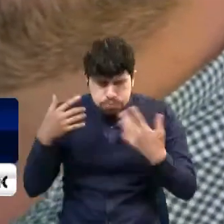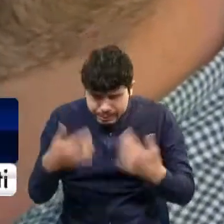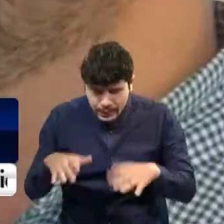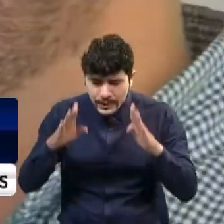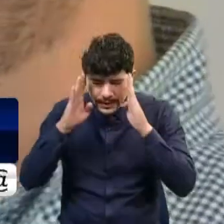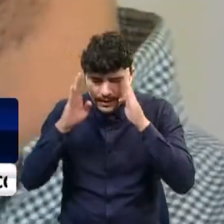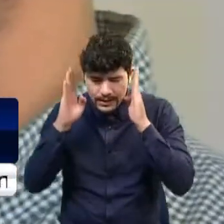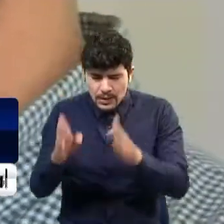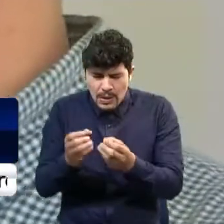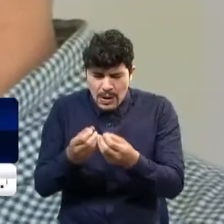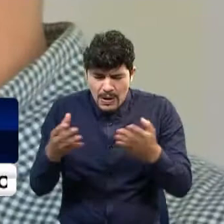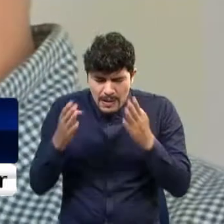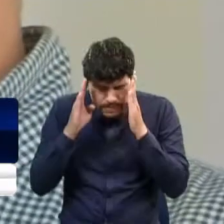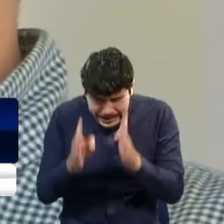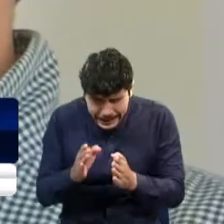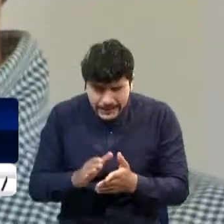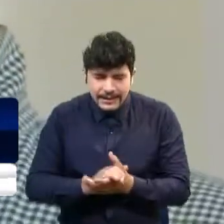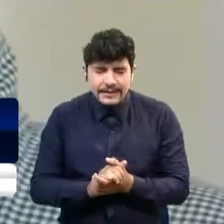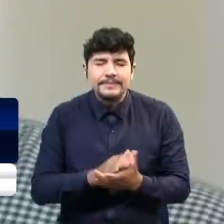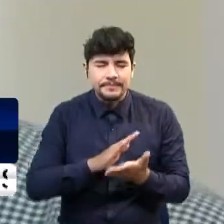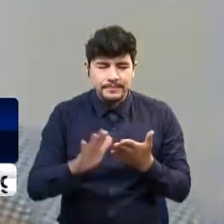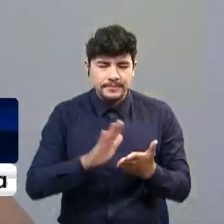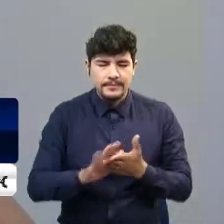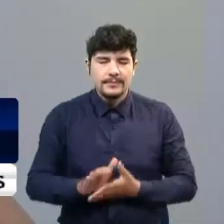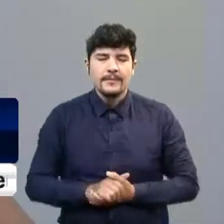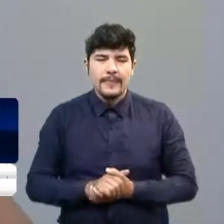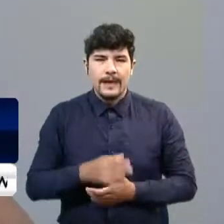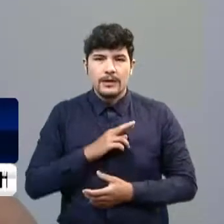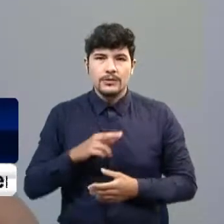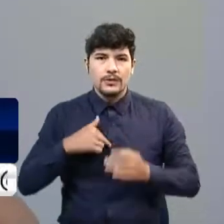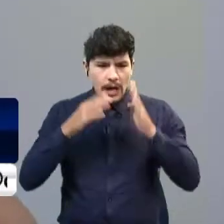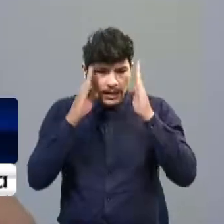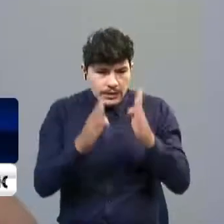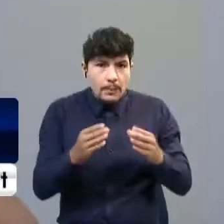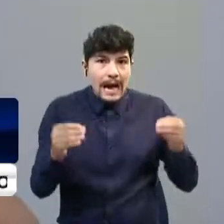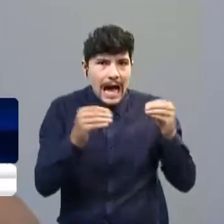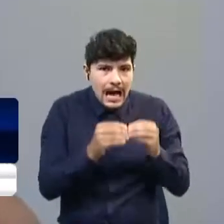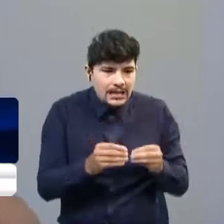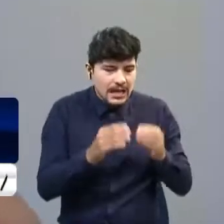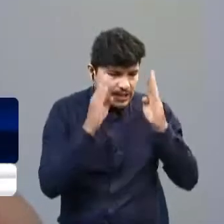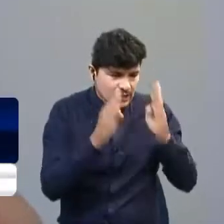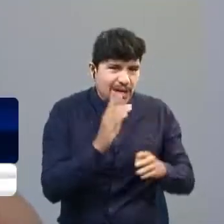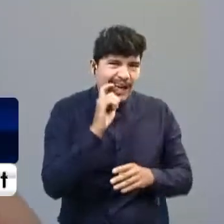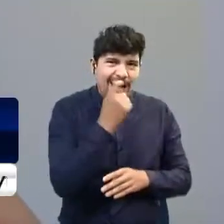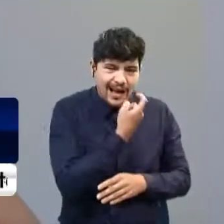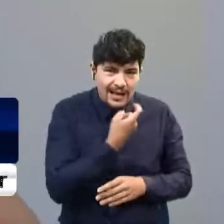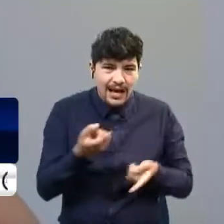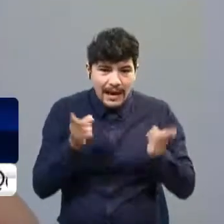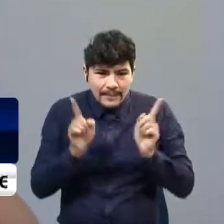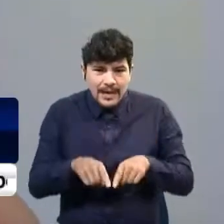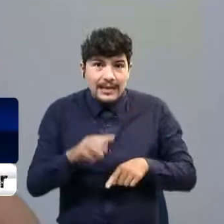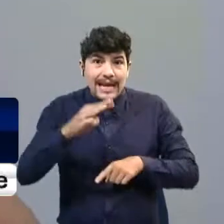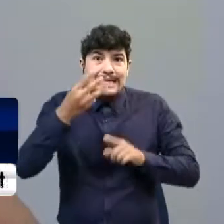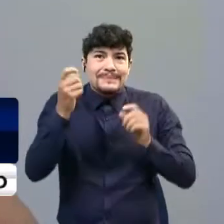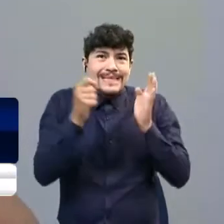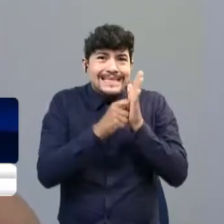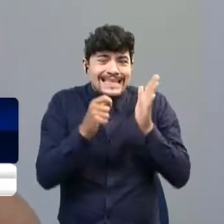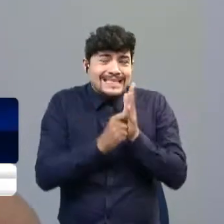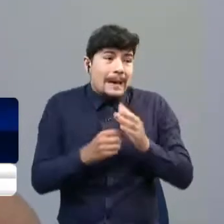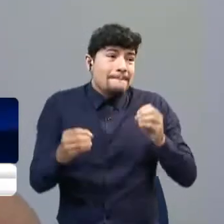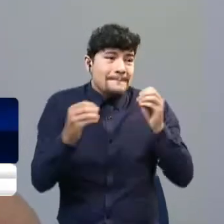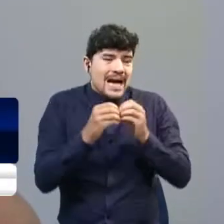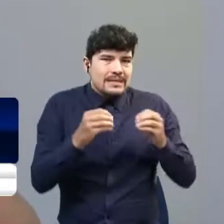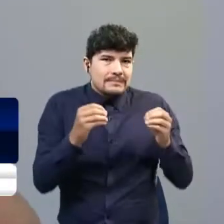duplicamos la atención densa de servicios de salud en la odontología duplicamos también triplicamos en la metodología en todo lo que es